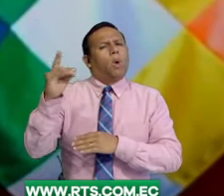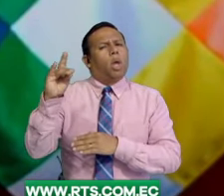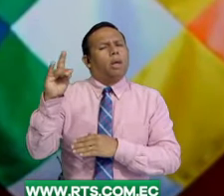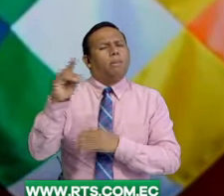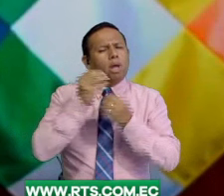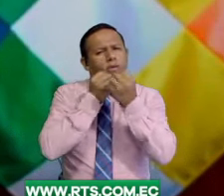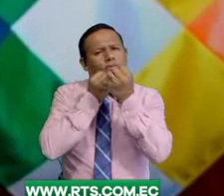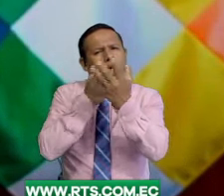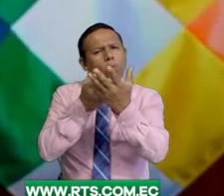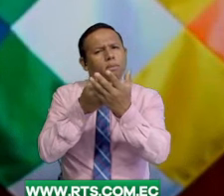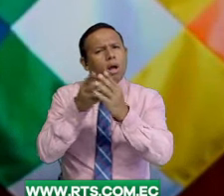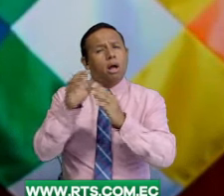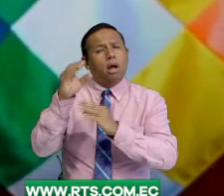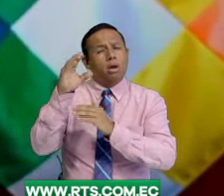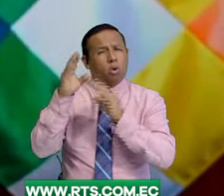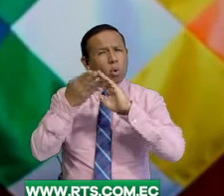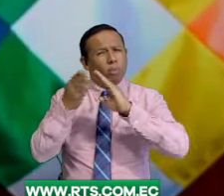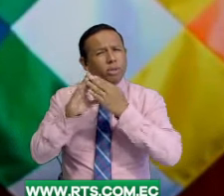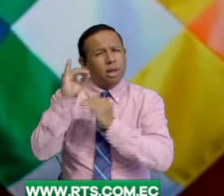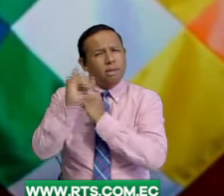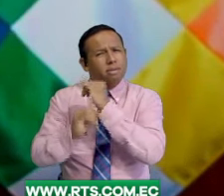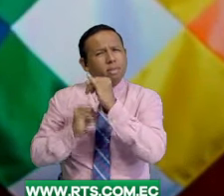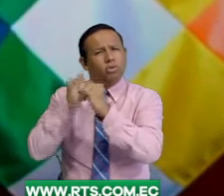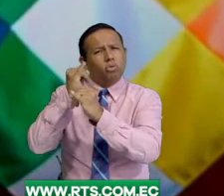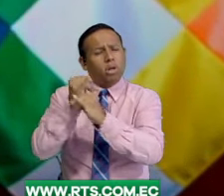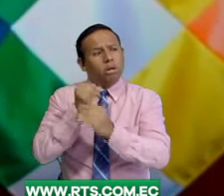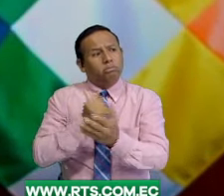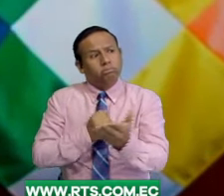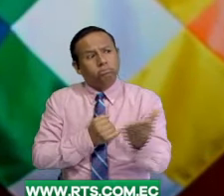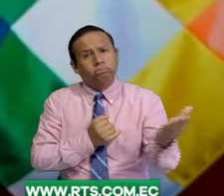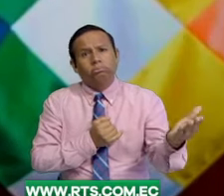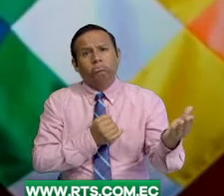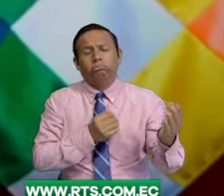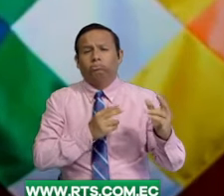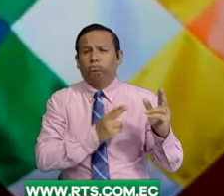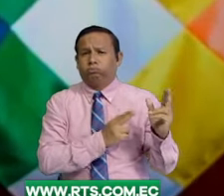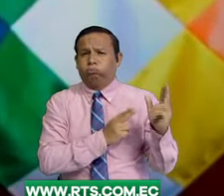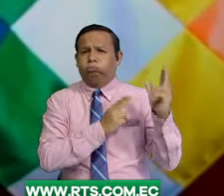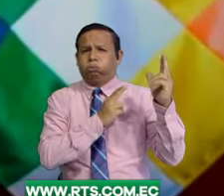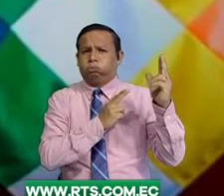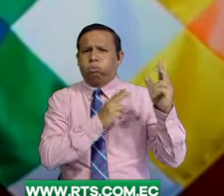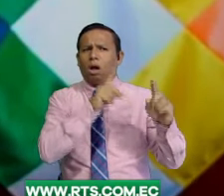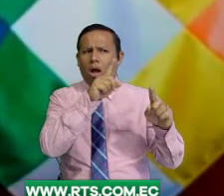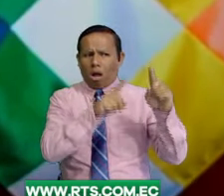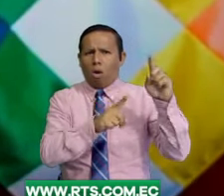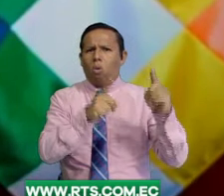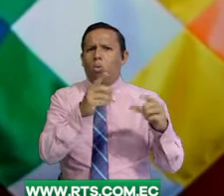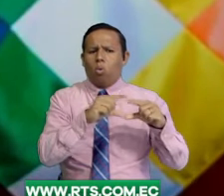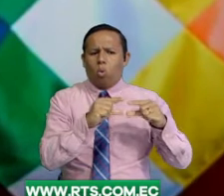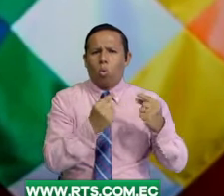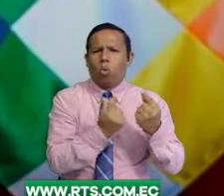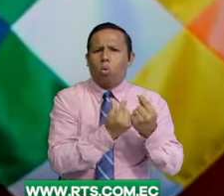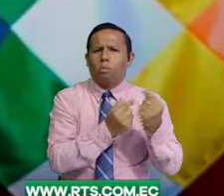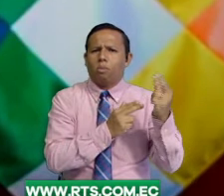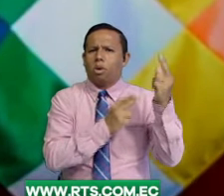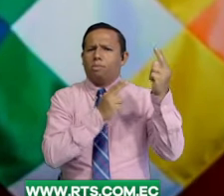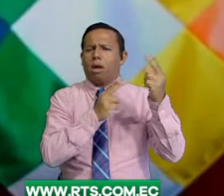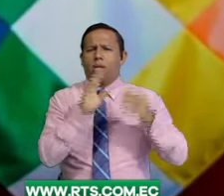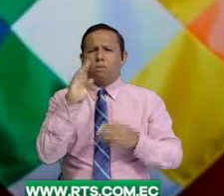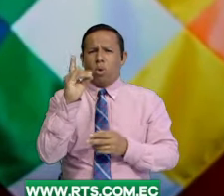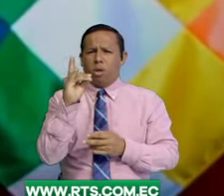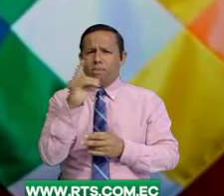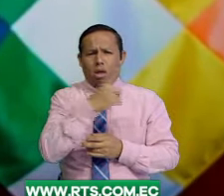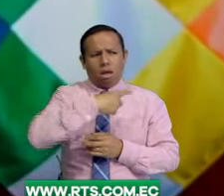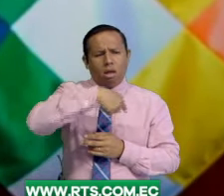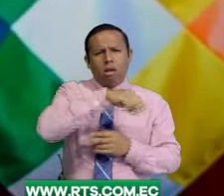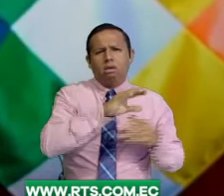comunidad internacional las movilizaciones irregulares de algunas unidades del ejército boliviano, que atentan